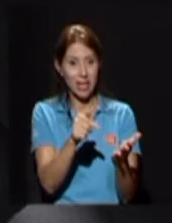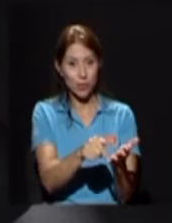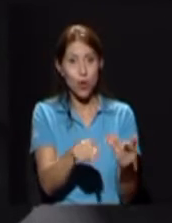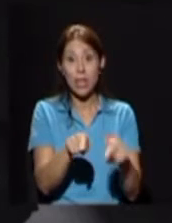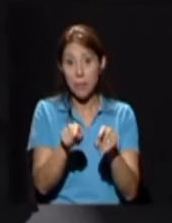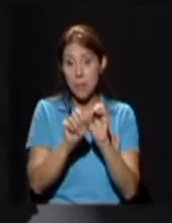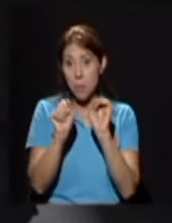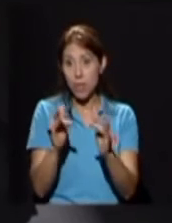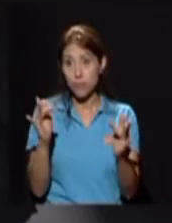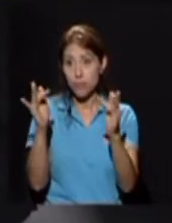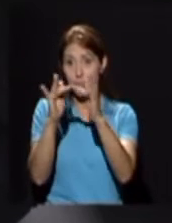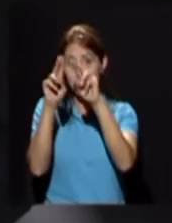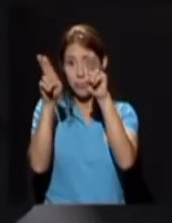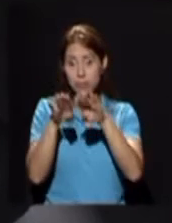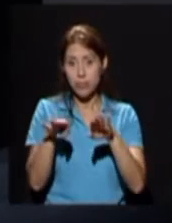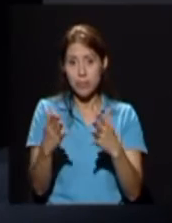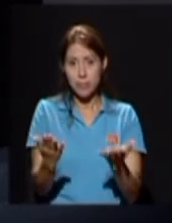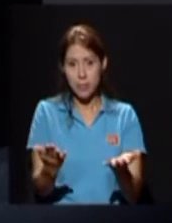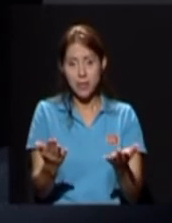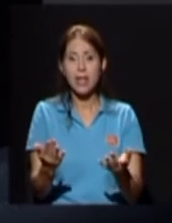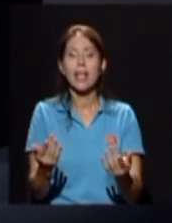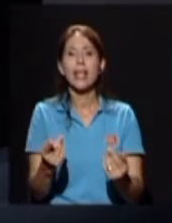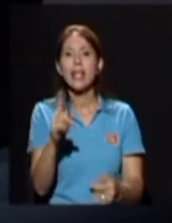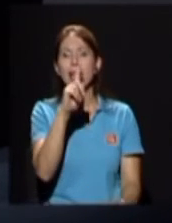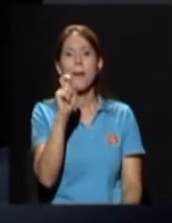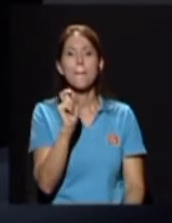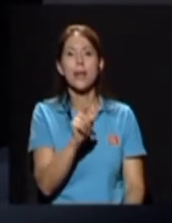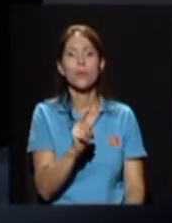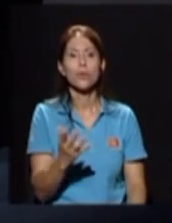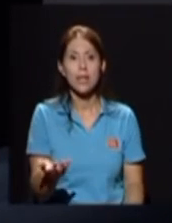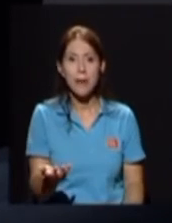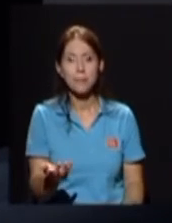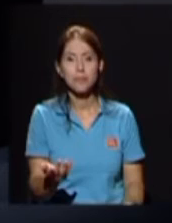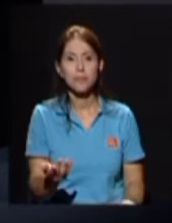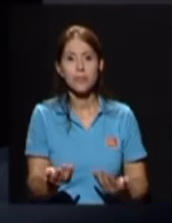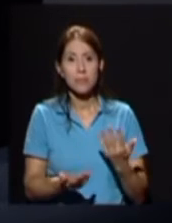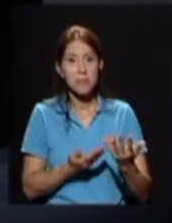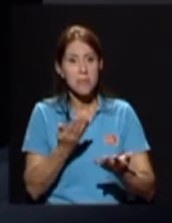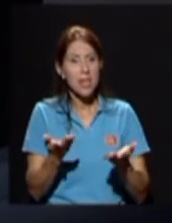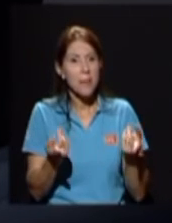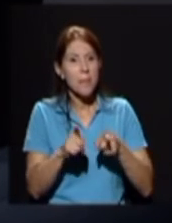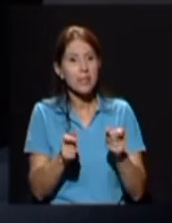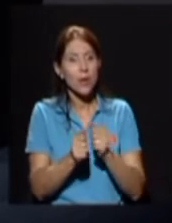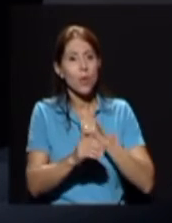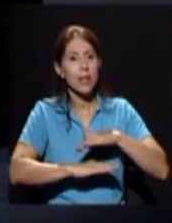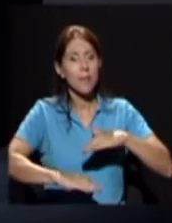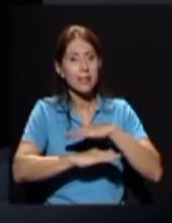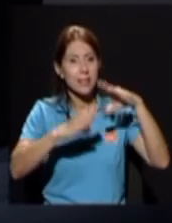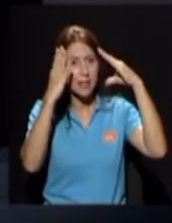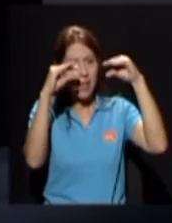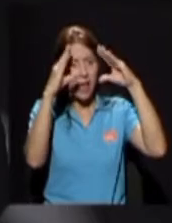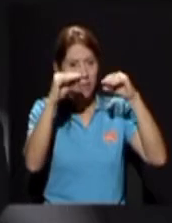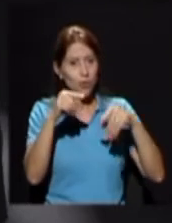en la base, en la página de ustedes, y la pregunta complicada es, ¿y las bases de datos con que trabajaron,